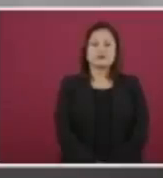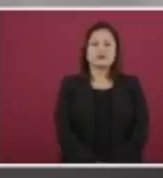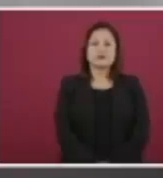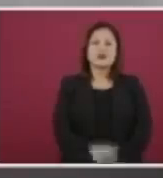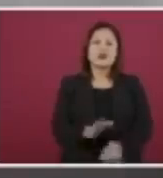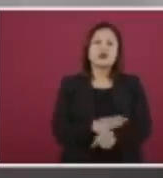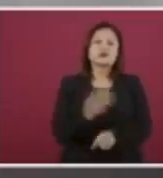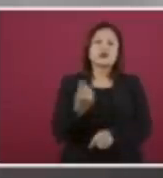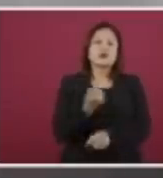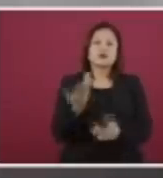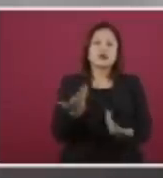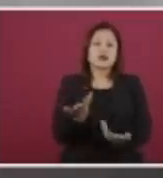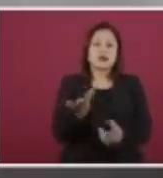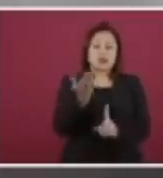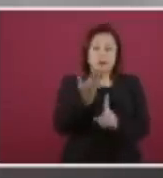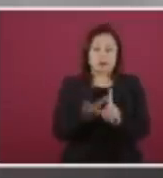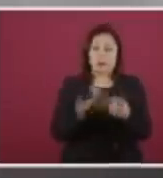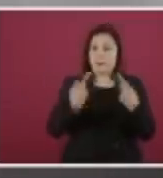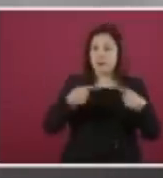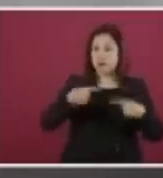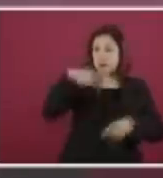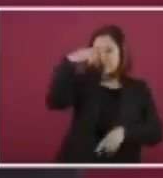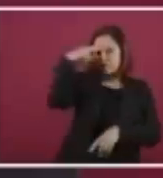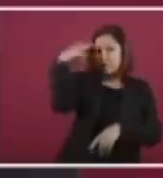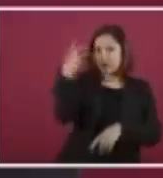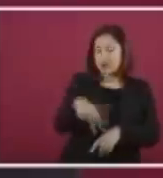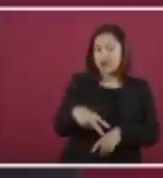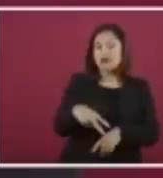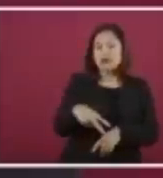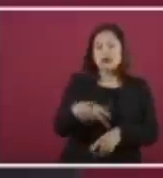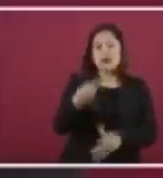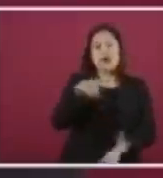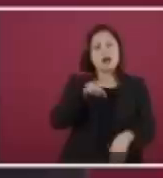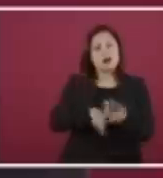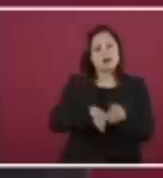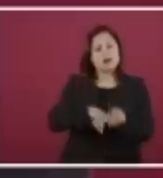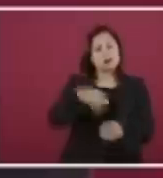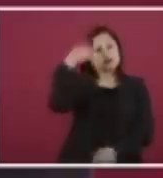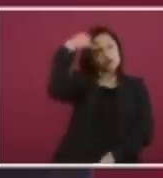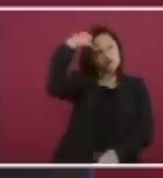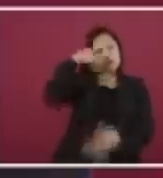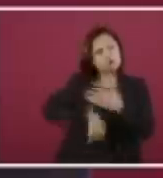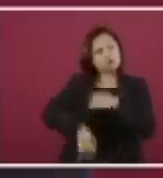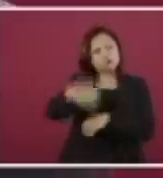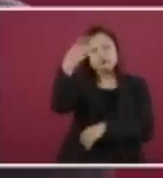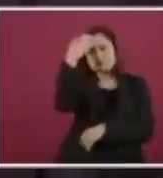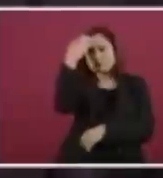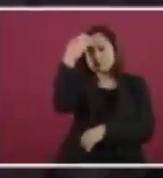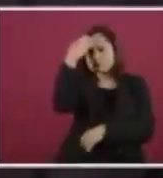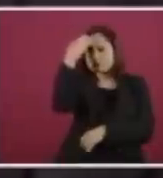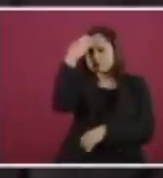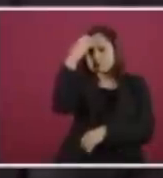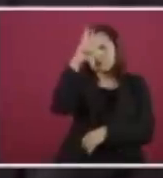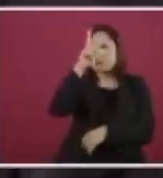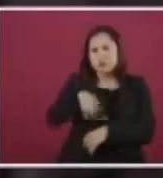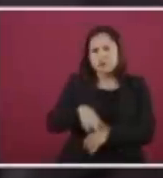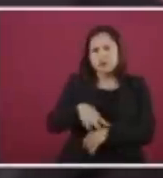el mexicano es mucha pieza, hay mucha conciencia ya en la gente. Entonces tiene un efecto